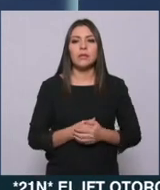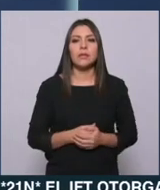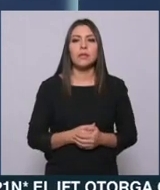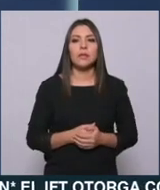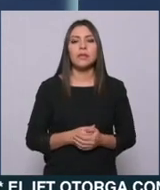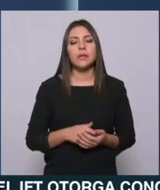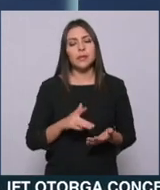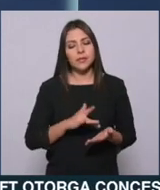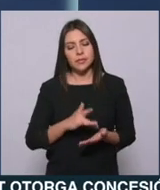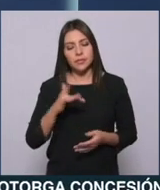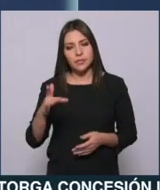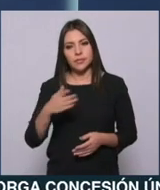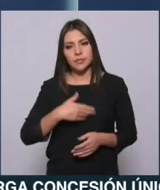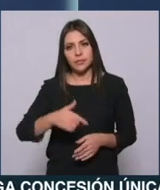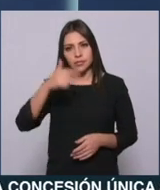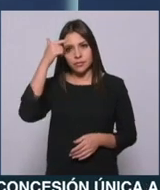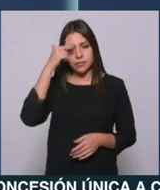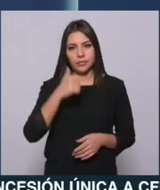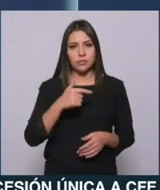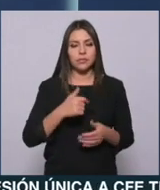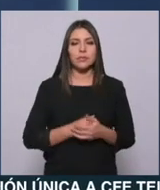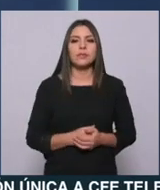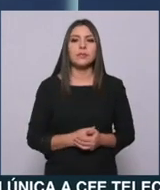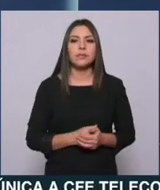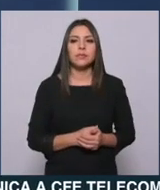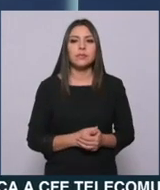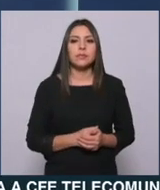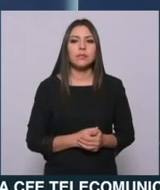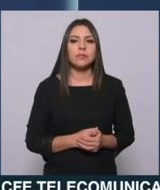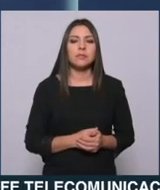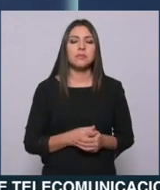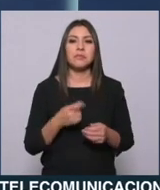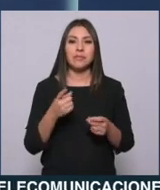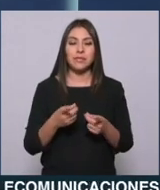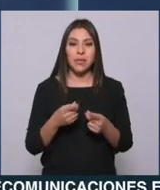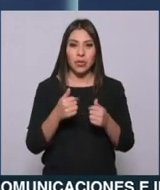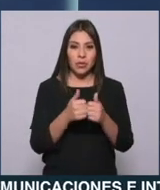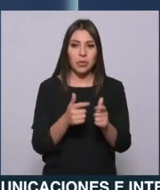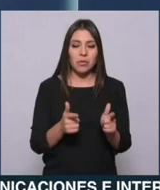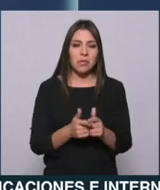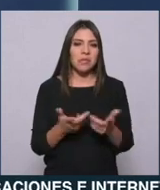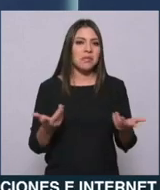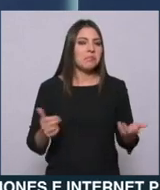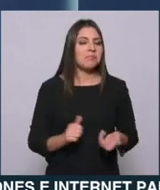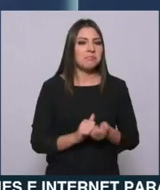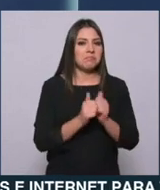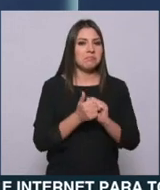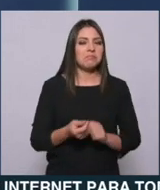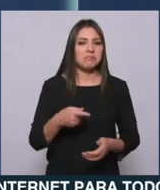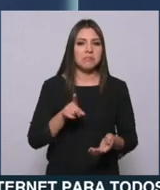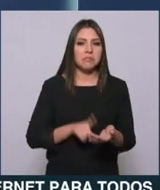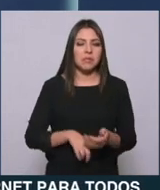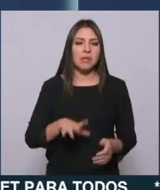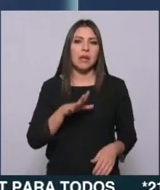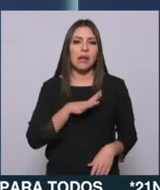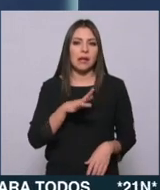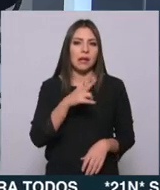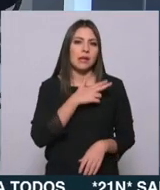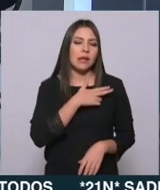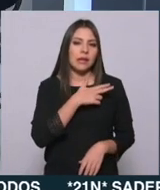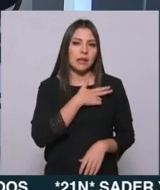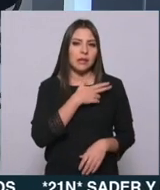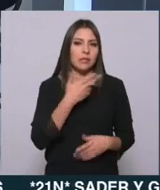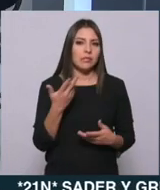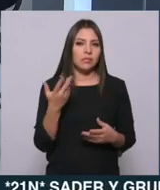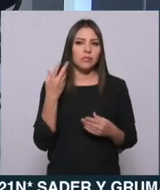mí. Lo recibimos con grietas, confrontado, herido por supuesto, ¿no? Fragmentado en muchas